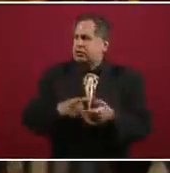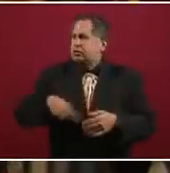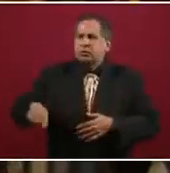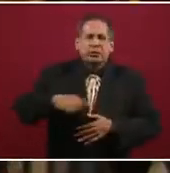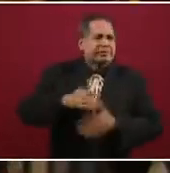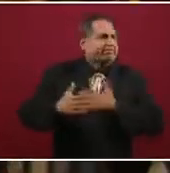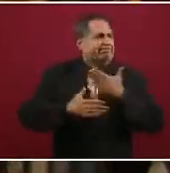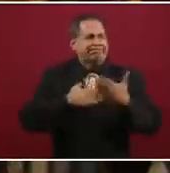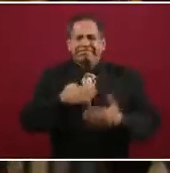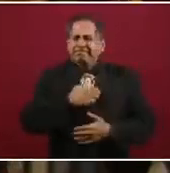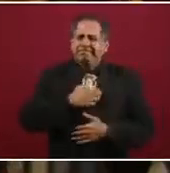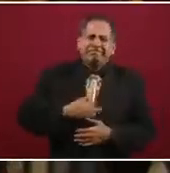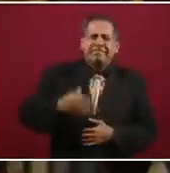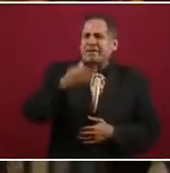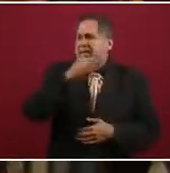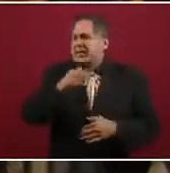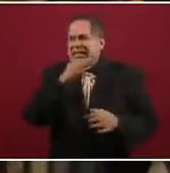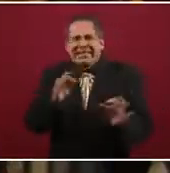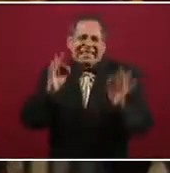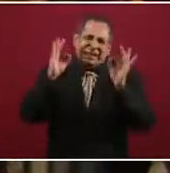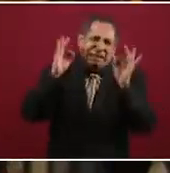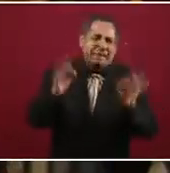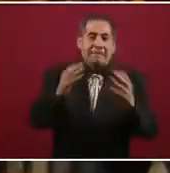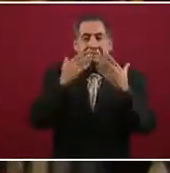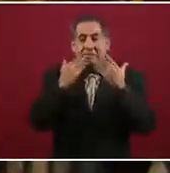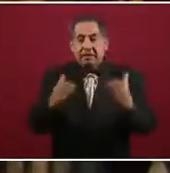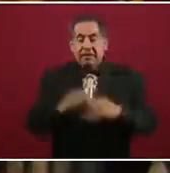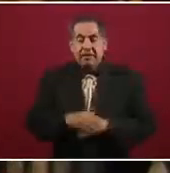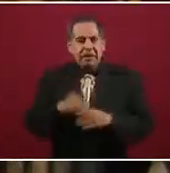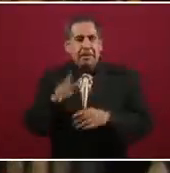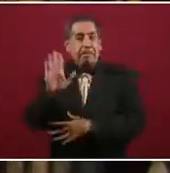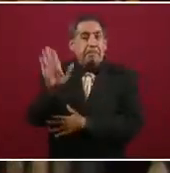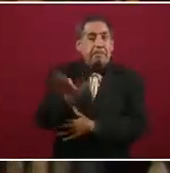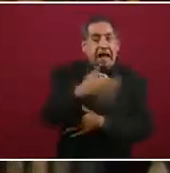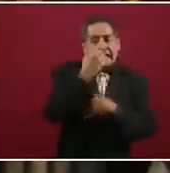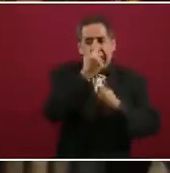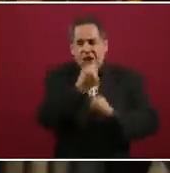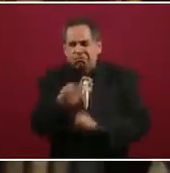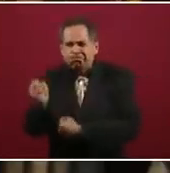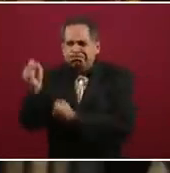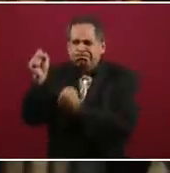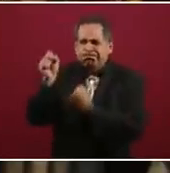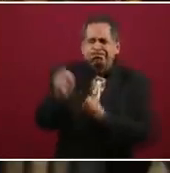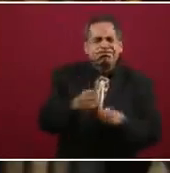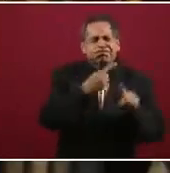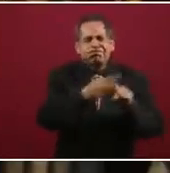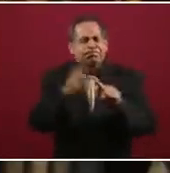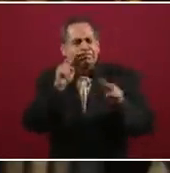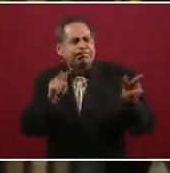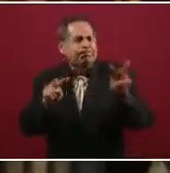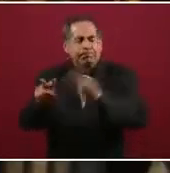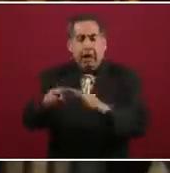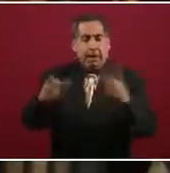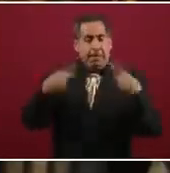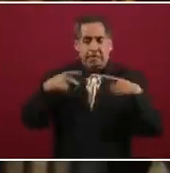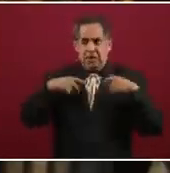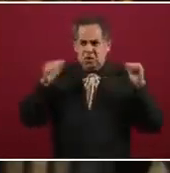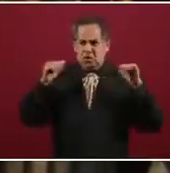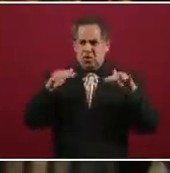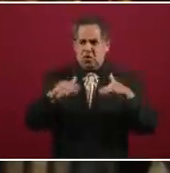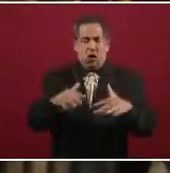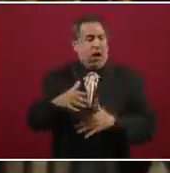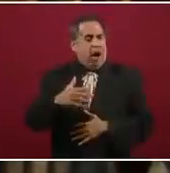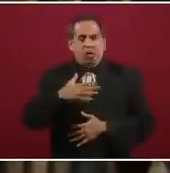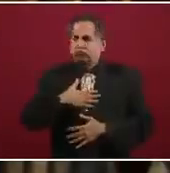celebrar esta nación. Realmente están ondeando todas las banderas posibles, la gente se ha dado el tiempo de tener